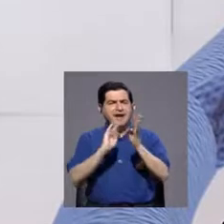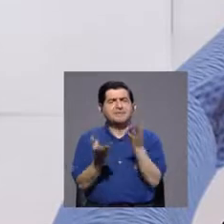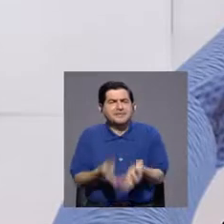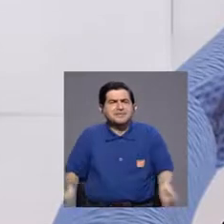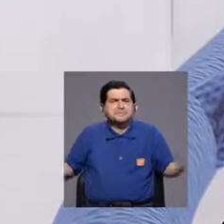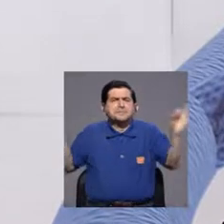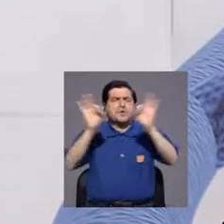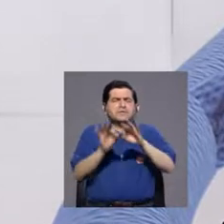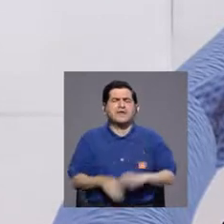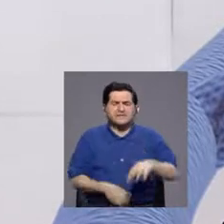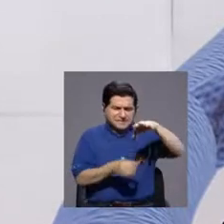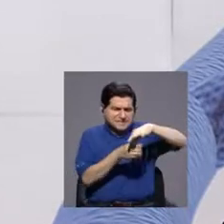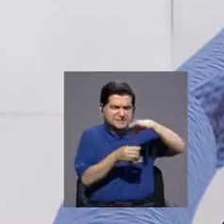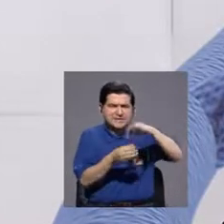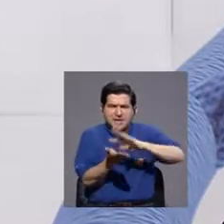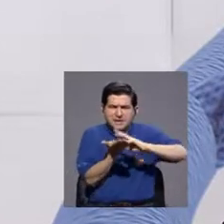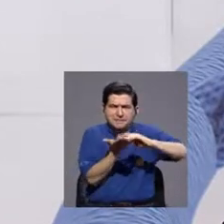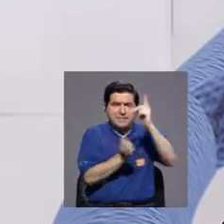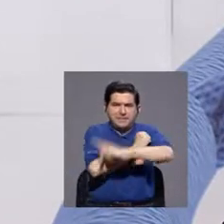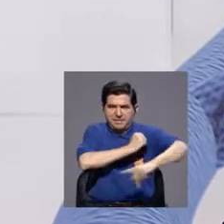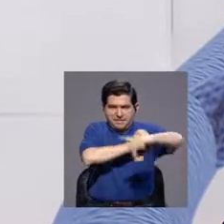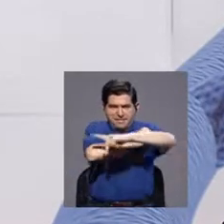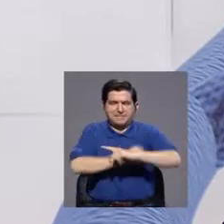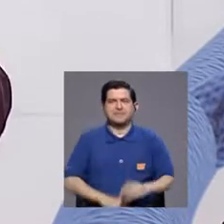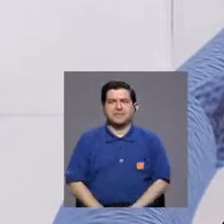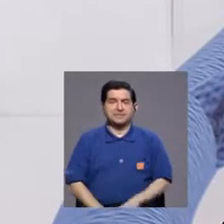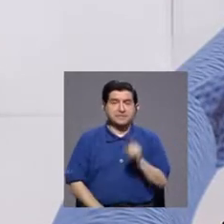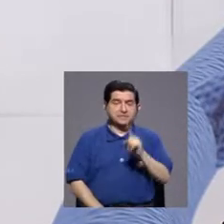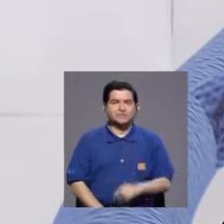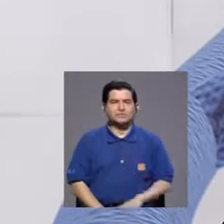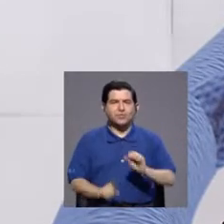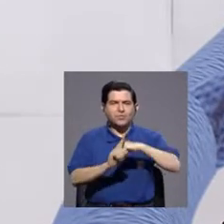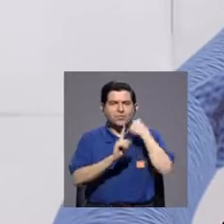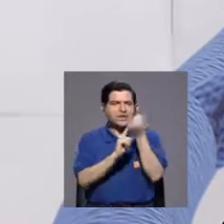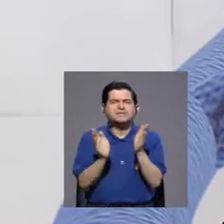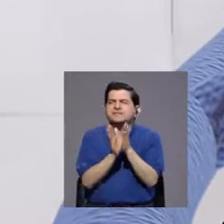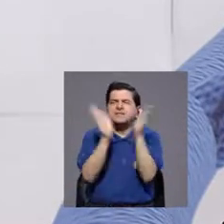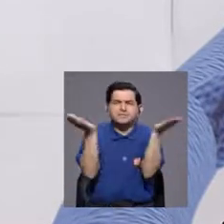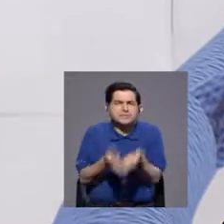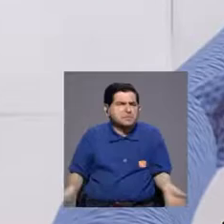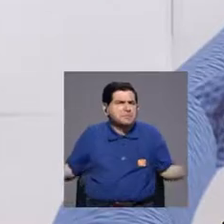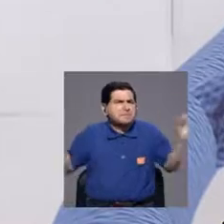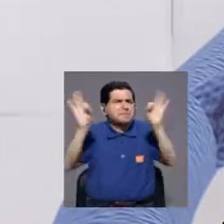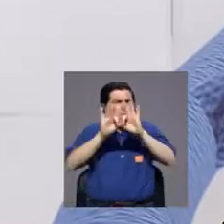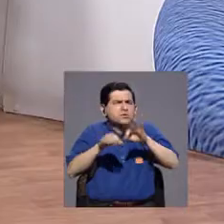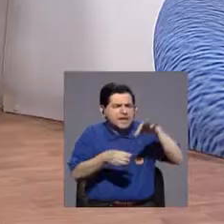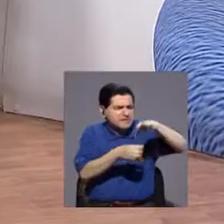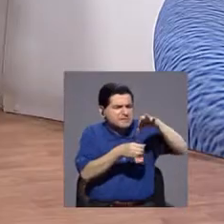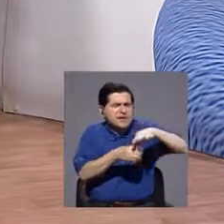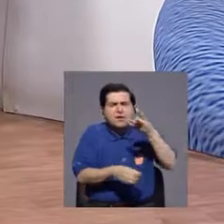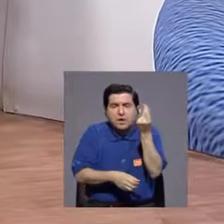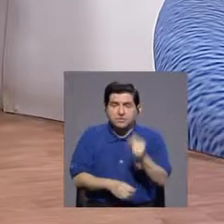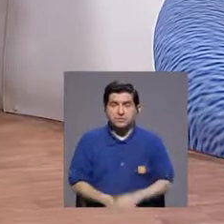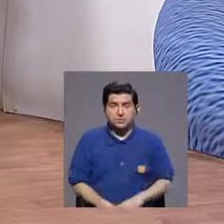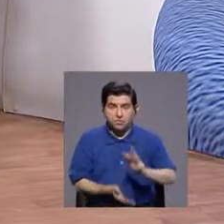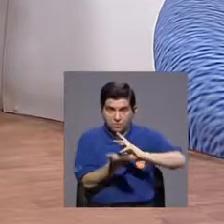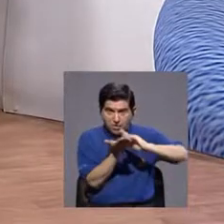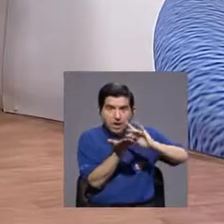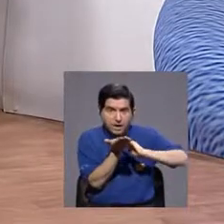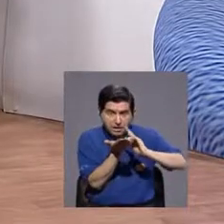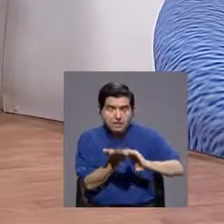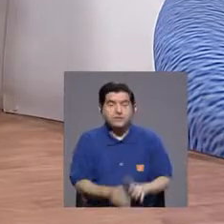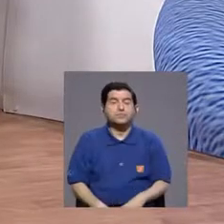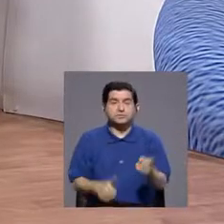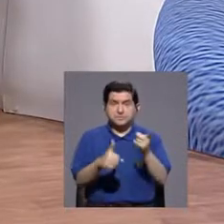importancia del cultivo del arroz en nuestro país como una una ubicación general que tan importante es de este cultivo bueno el cultivo del arroz es en